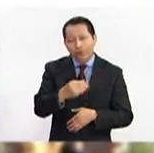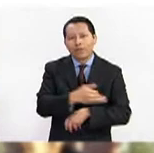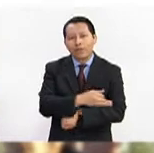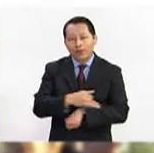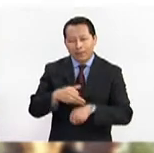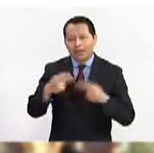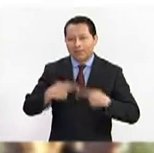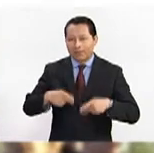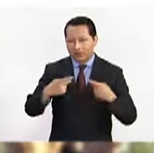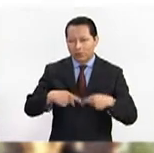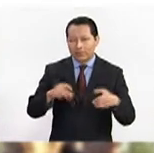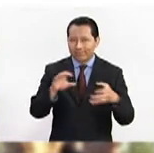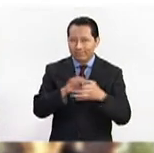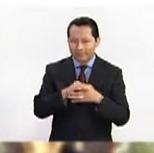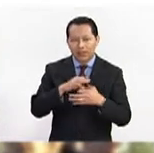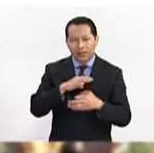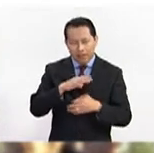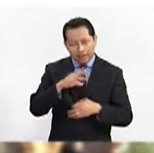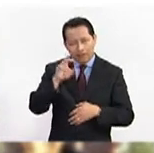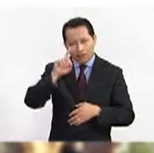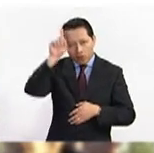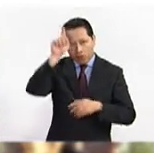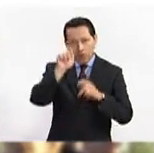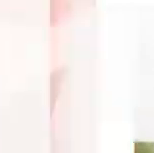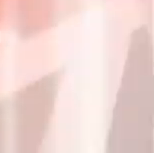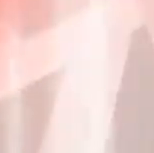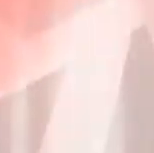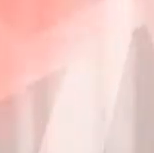del terrible tiroteo. Dios los bendiga.